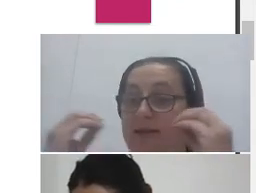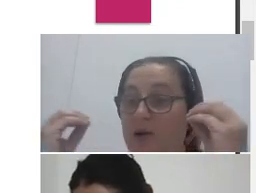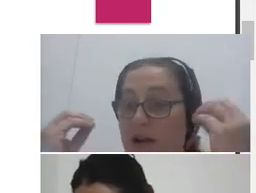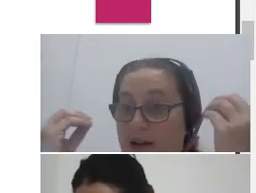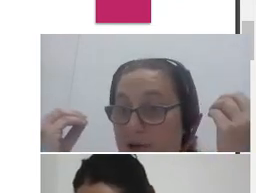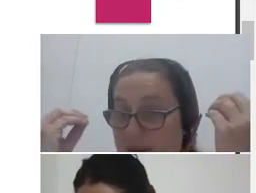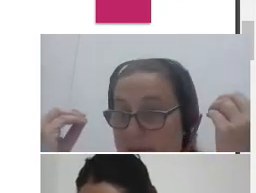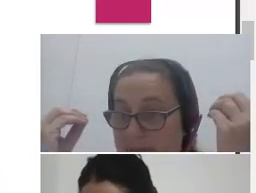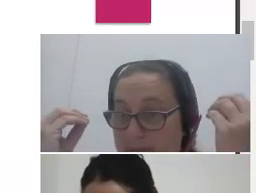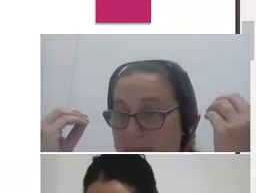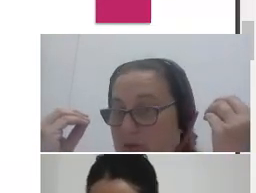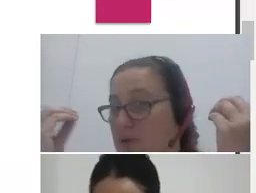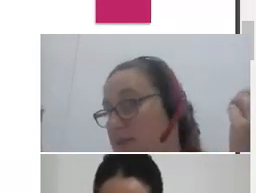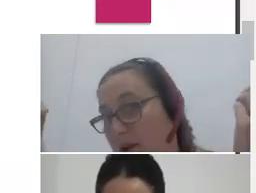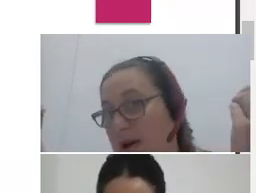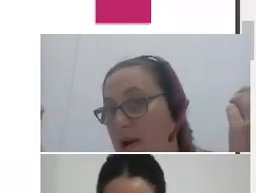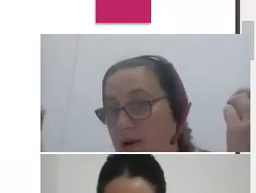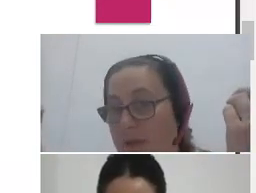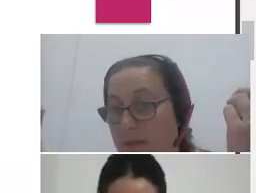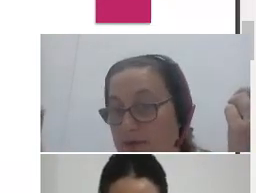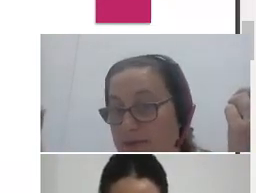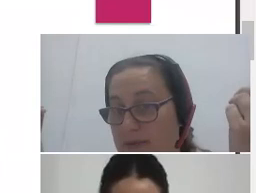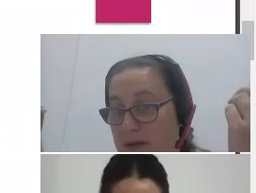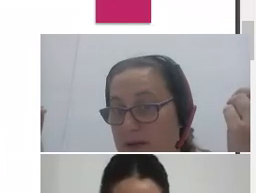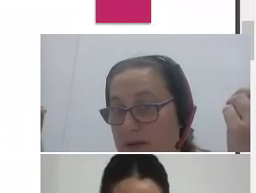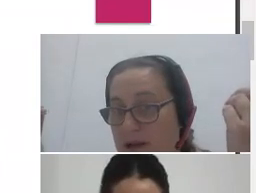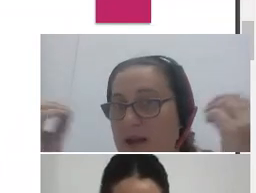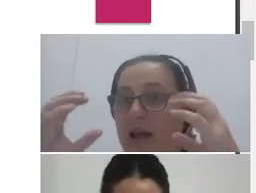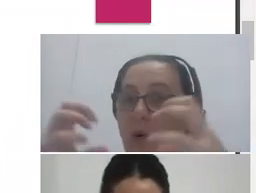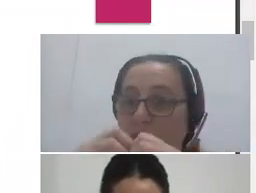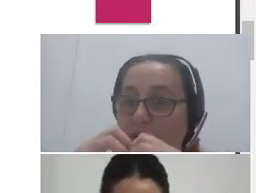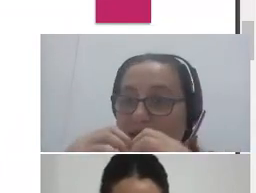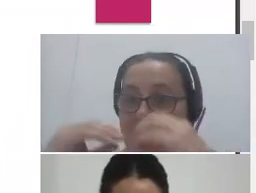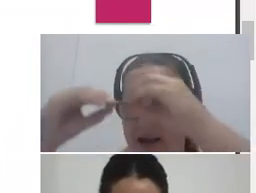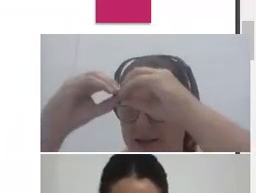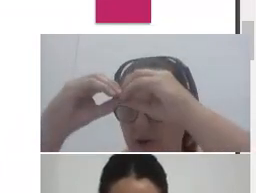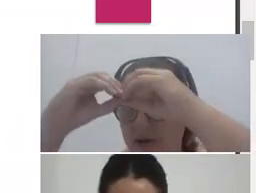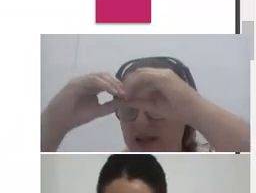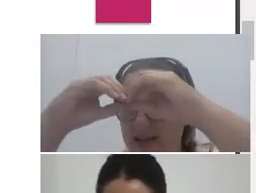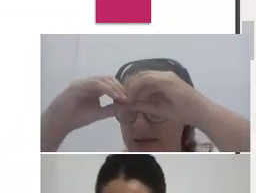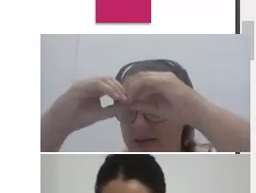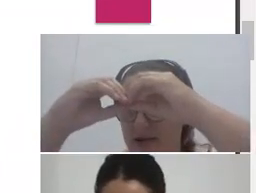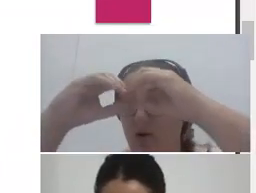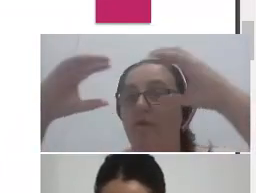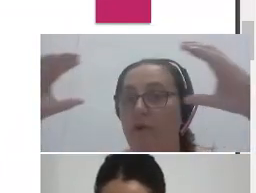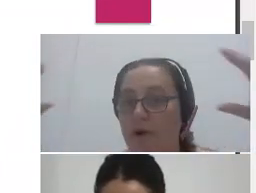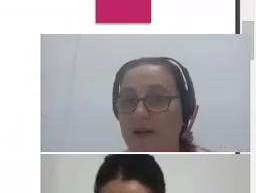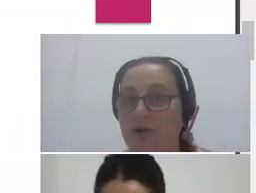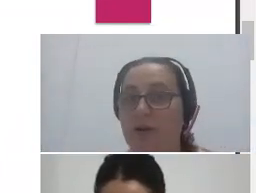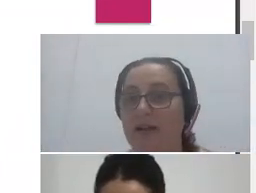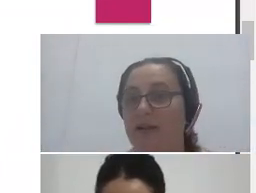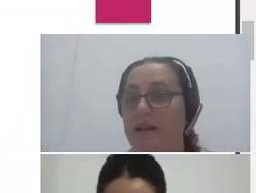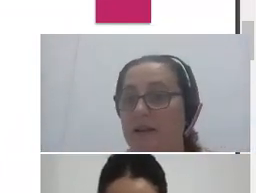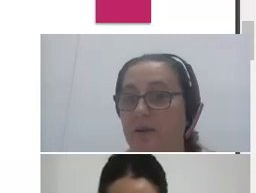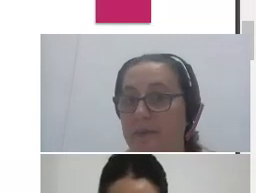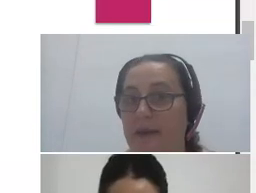entre una célula y la otra. Son células lo que vemos, que juntas, al estar unidas, conforman